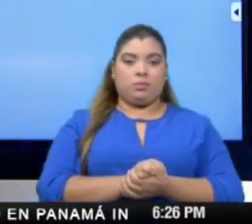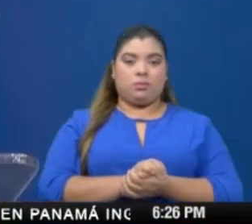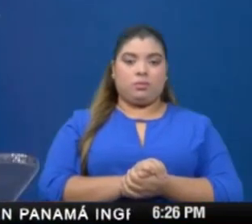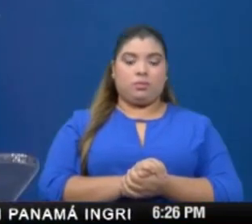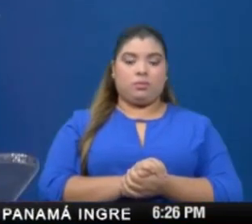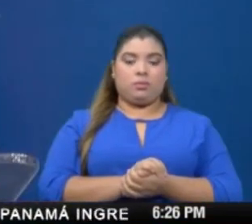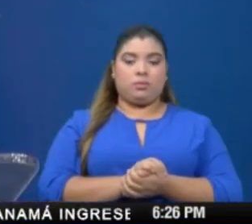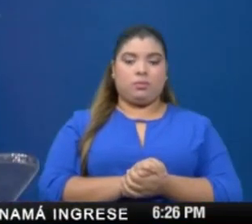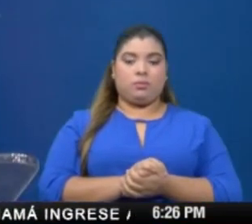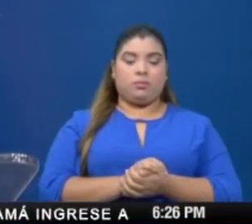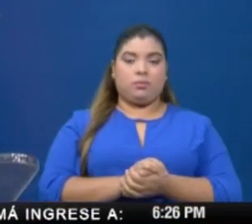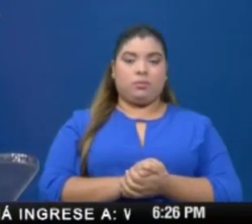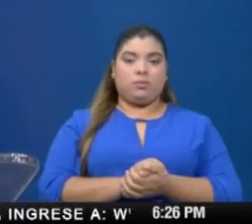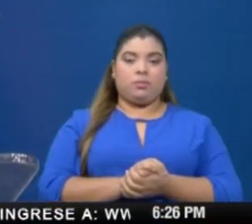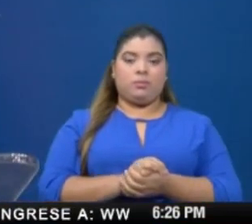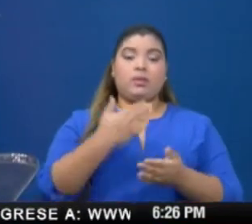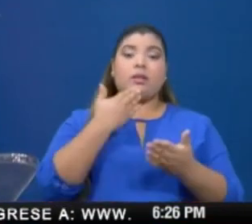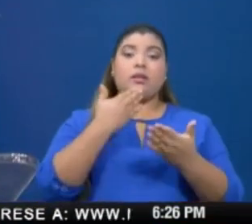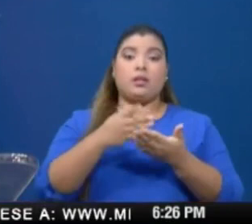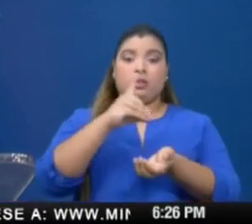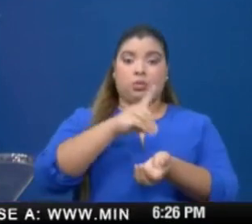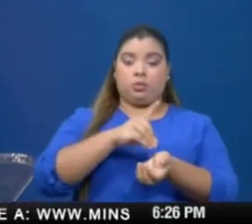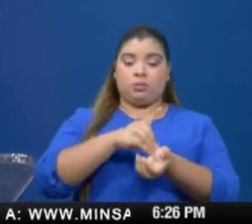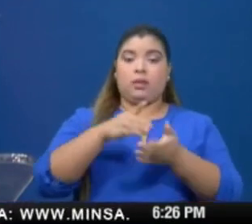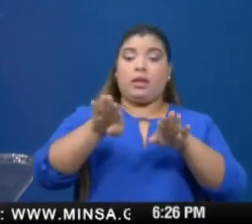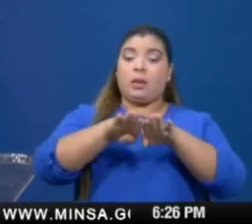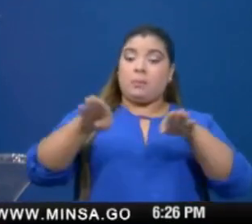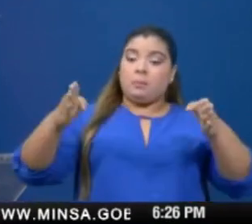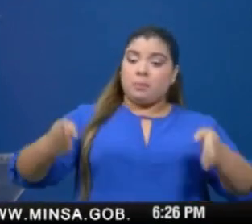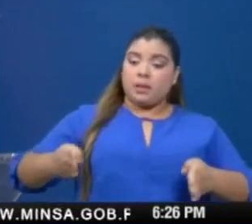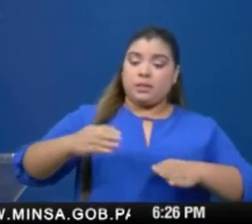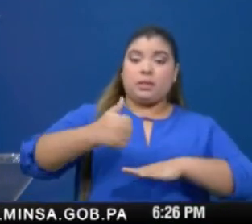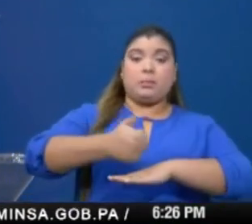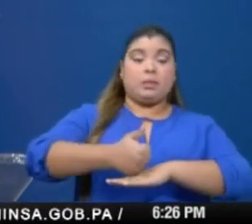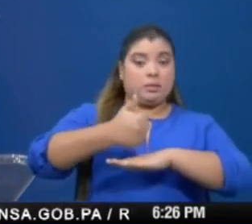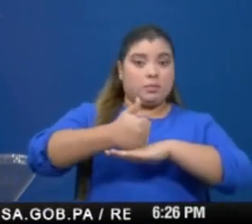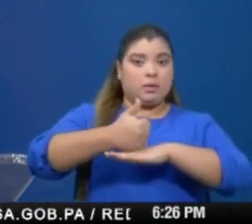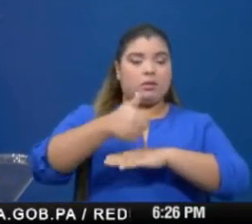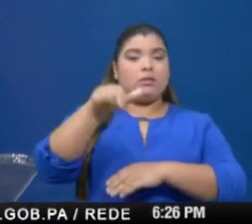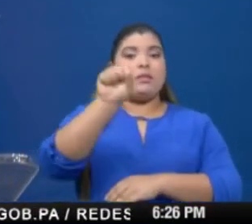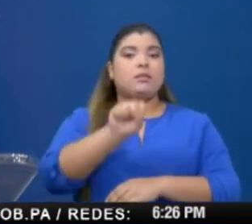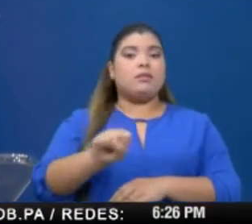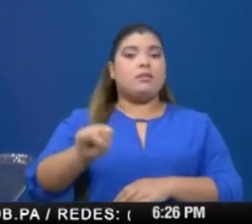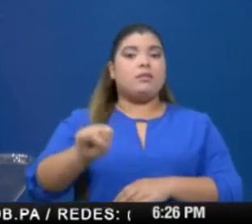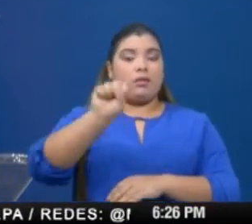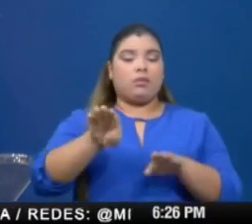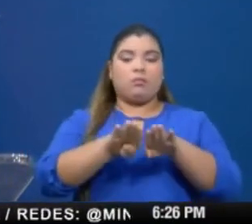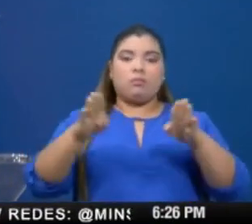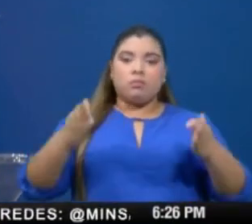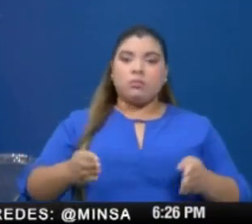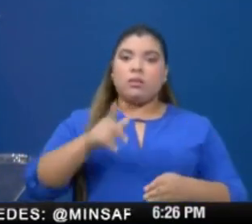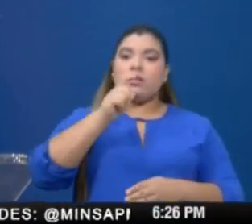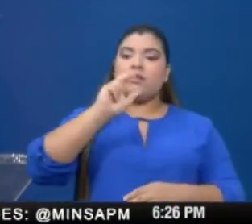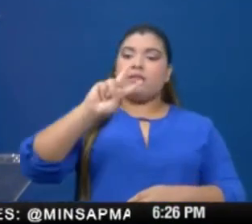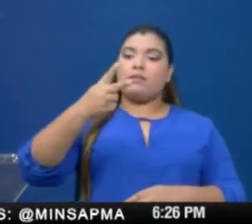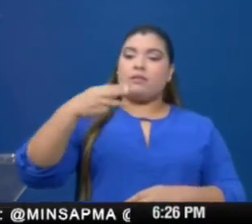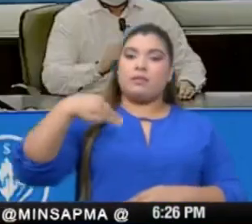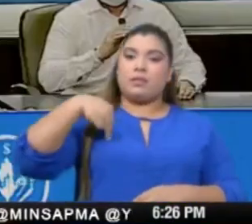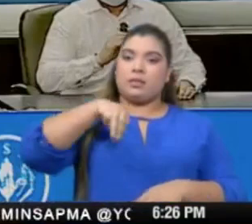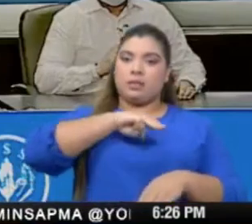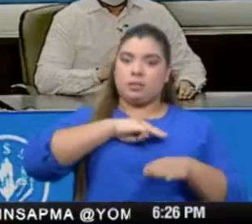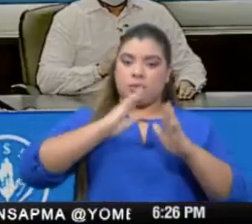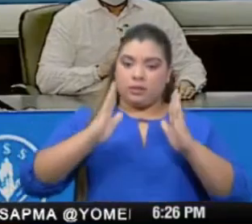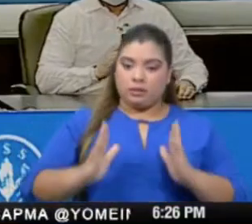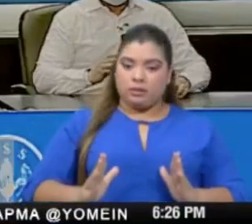Gracias, doctor Cedeño. En la mesa principal nos acompaña hoy sábado la viceministra de Salud, la doctora Ivette